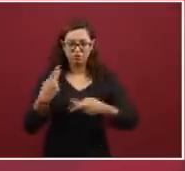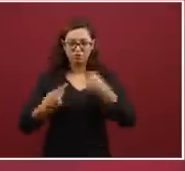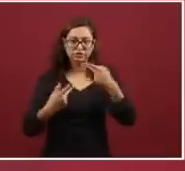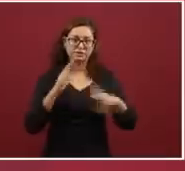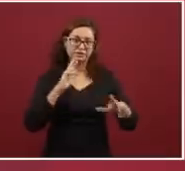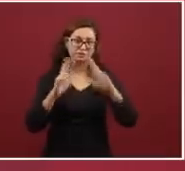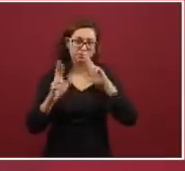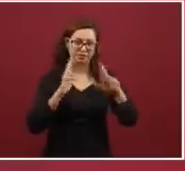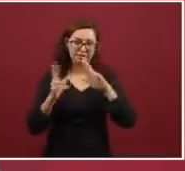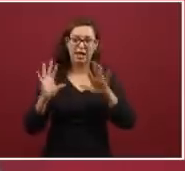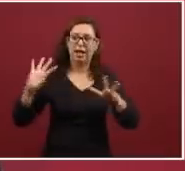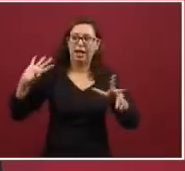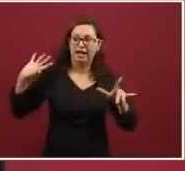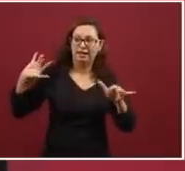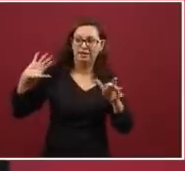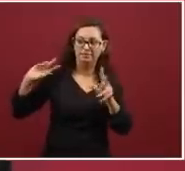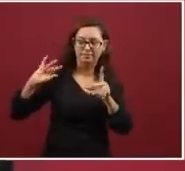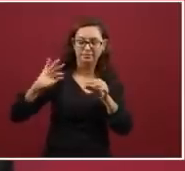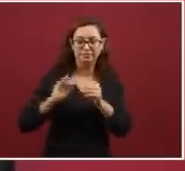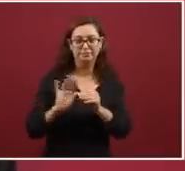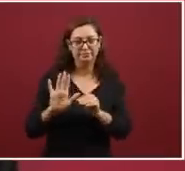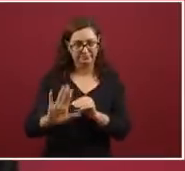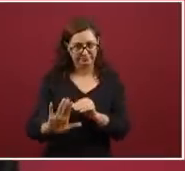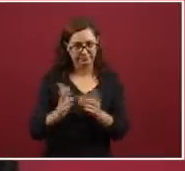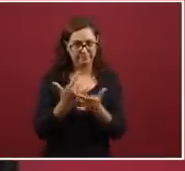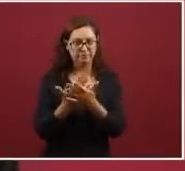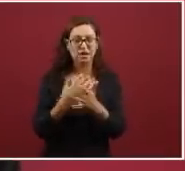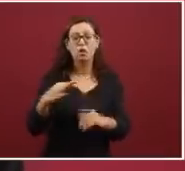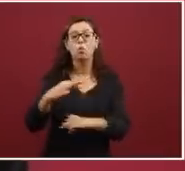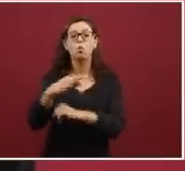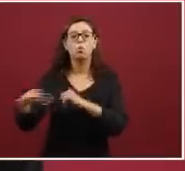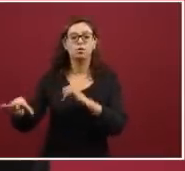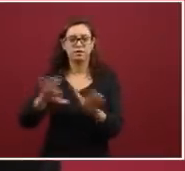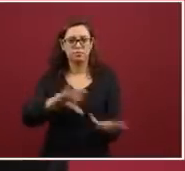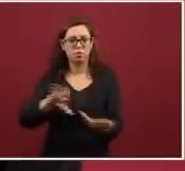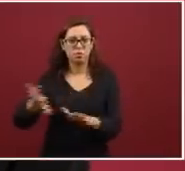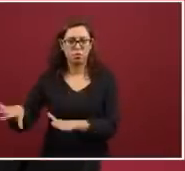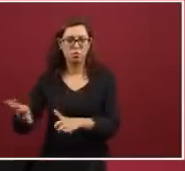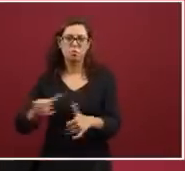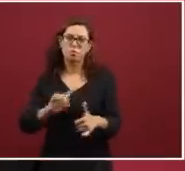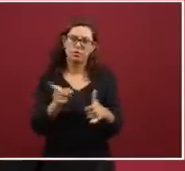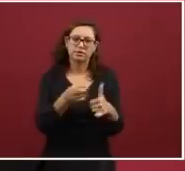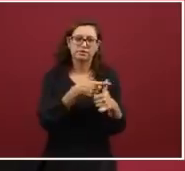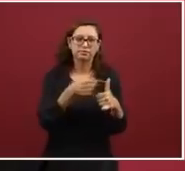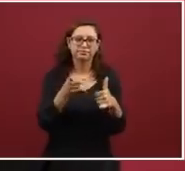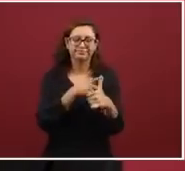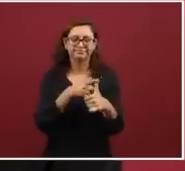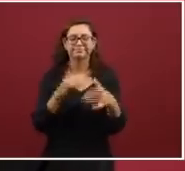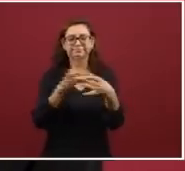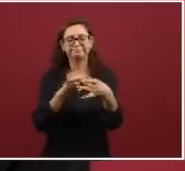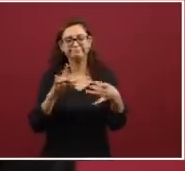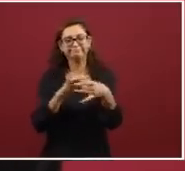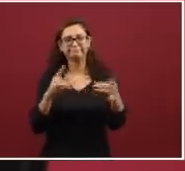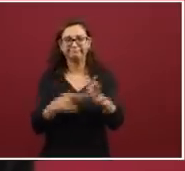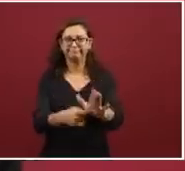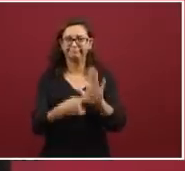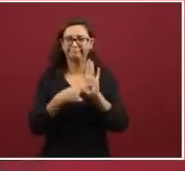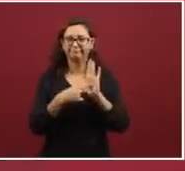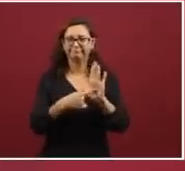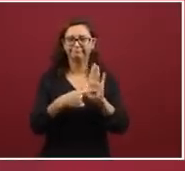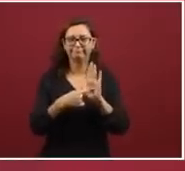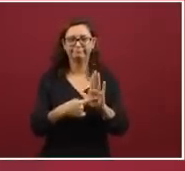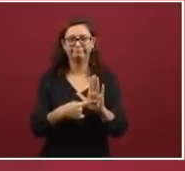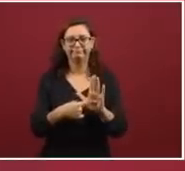acumulado asuntos. Entonces vamos primero a desahogar todas